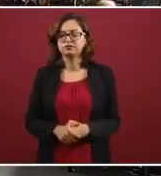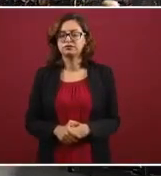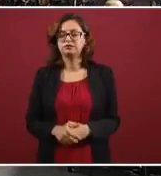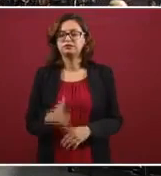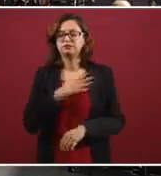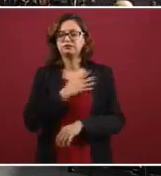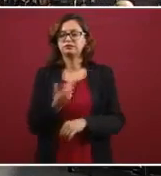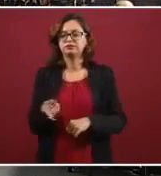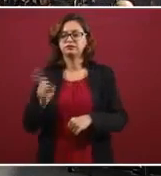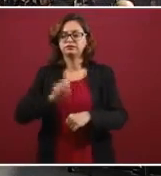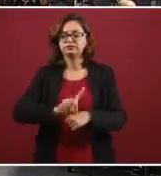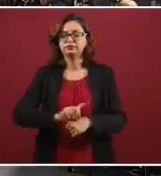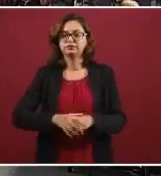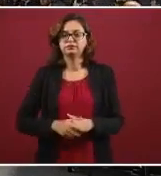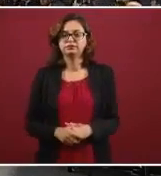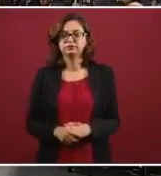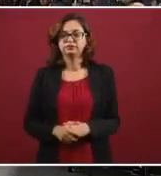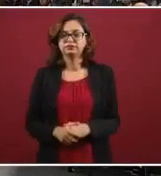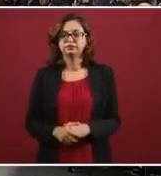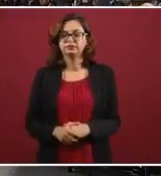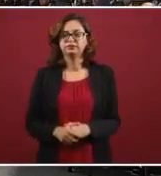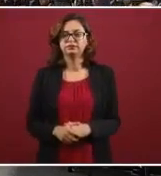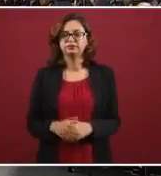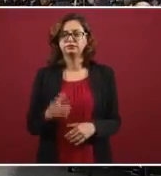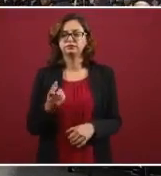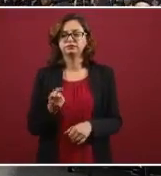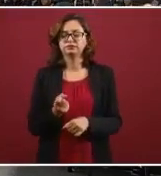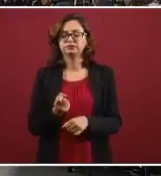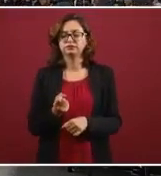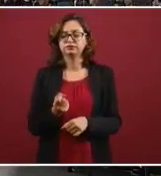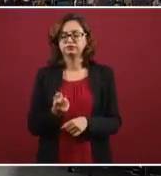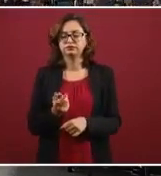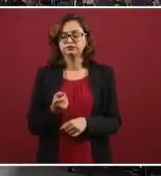Muy buenos días, secretaria ejecutiva